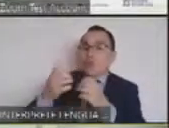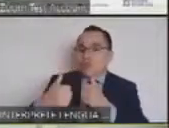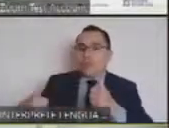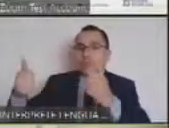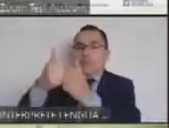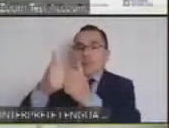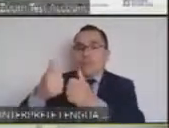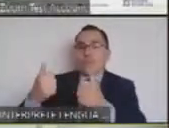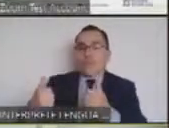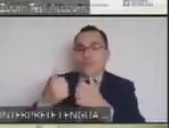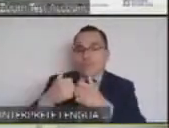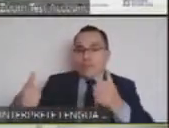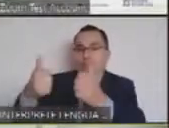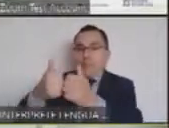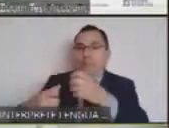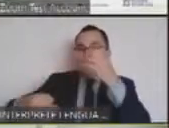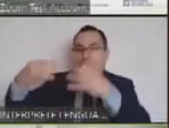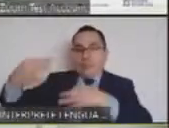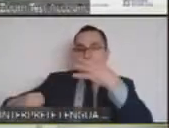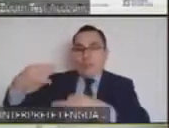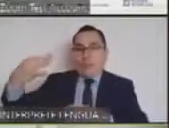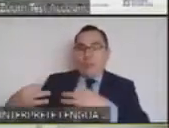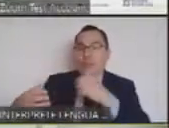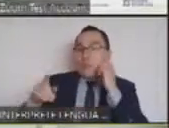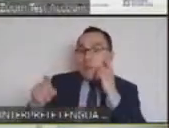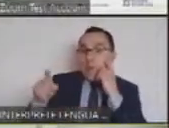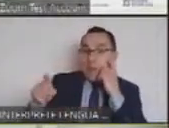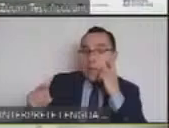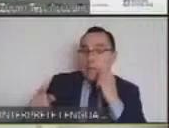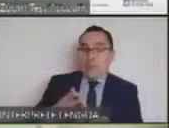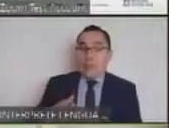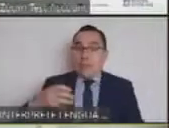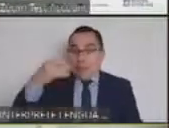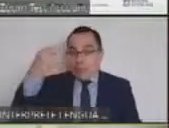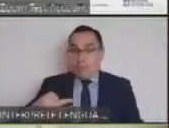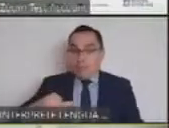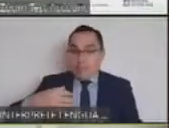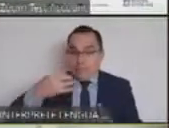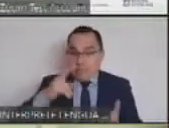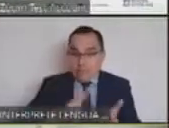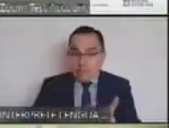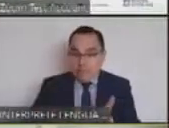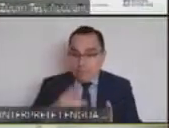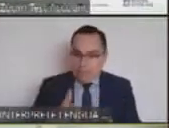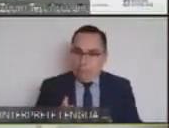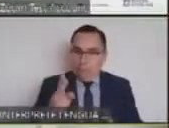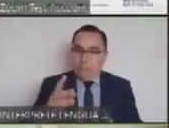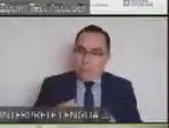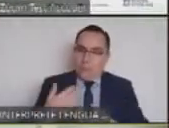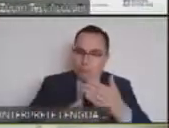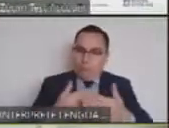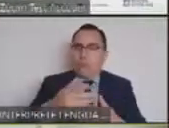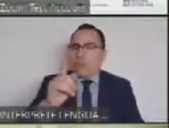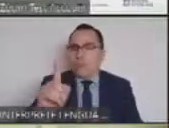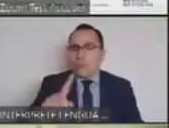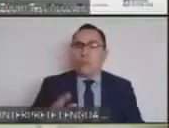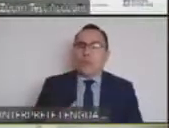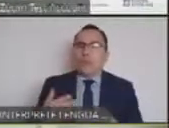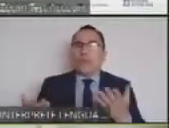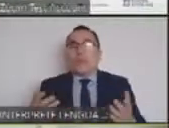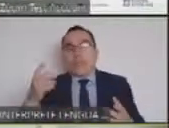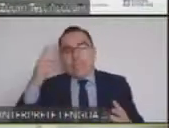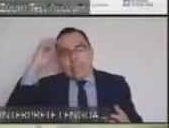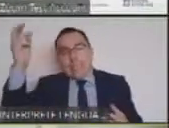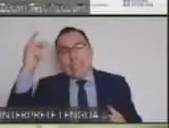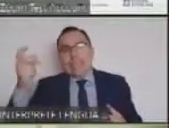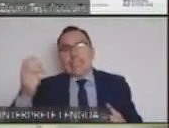denominación, por cierto, no definitiva. Lo que estoy tratando de poner de manifiesto es que la idea significa que